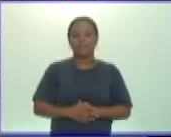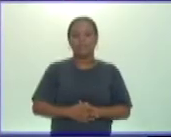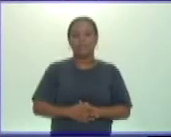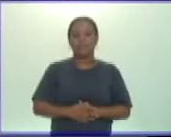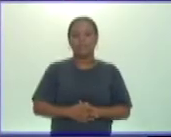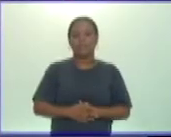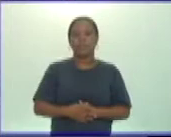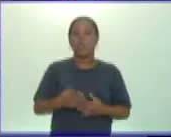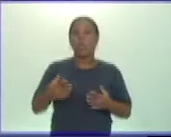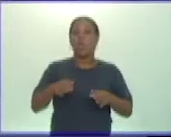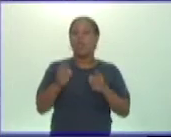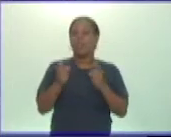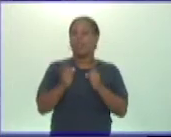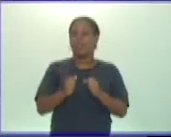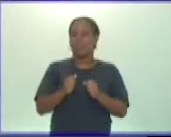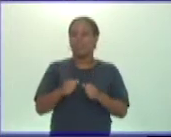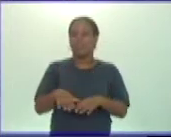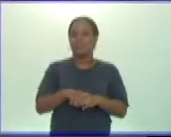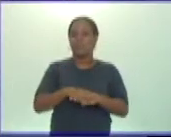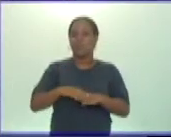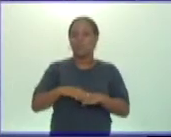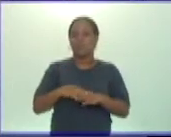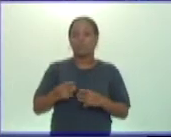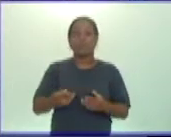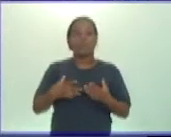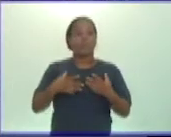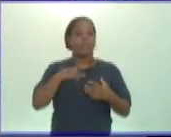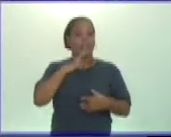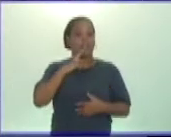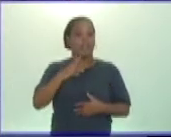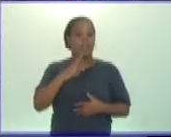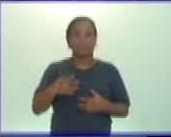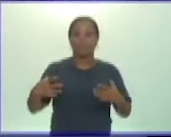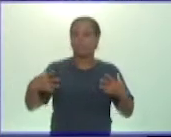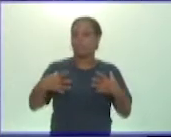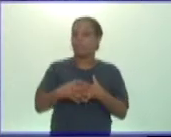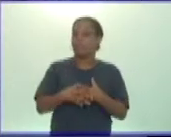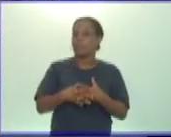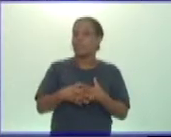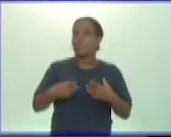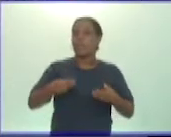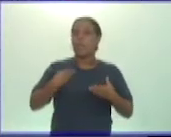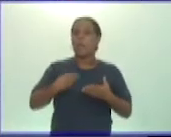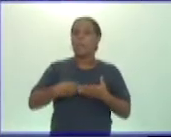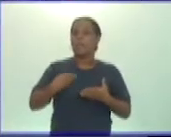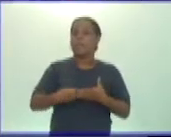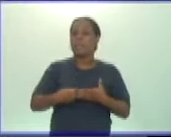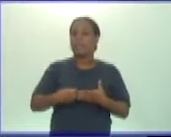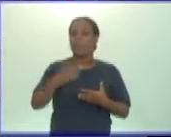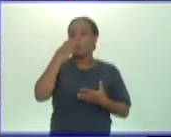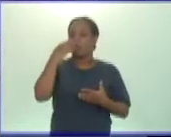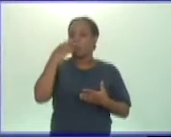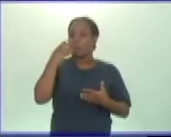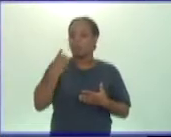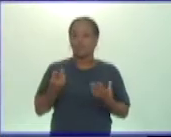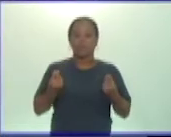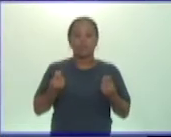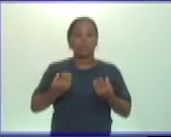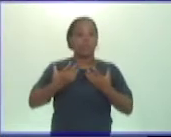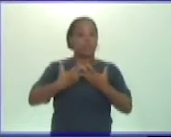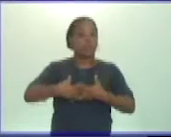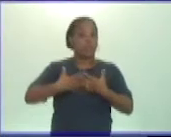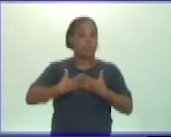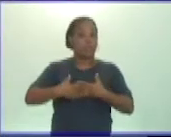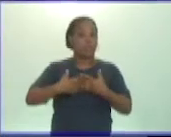Los óxidos básicos son el resultado de combinar el oxígeno con elementos metálicos. Muchos de ellos se usan en la industria,